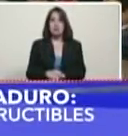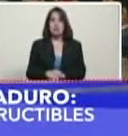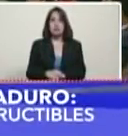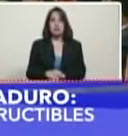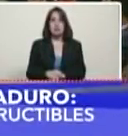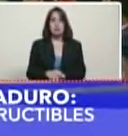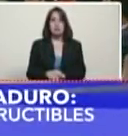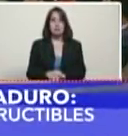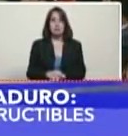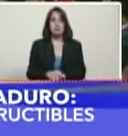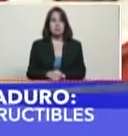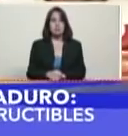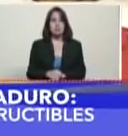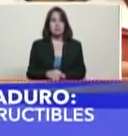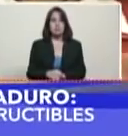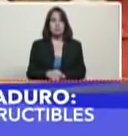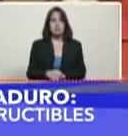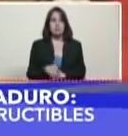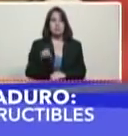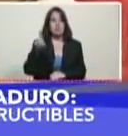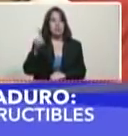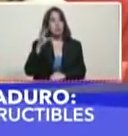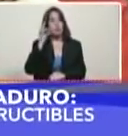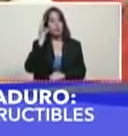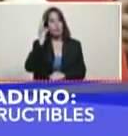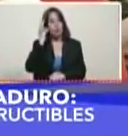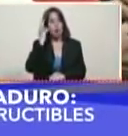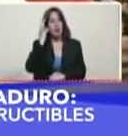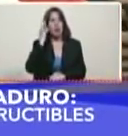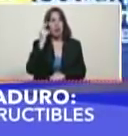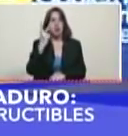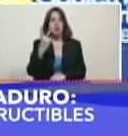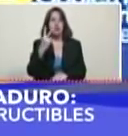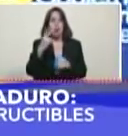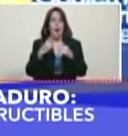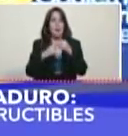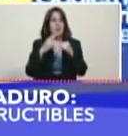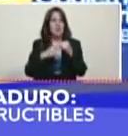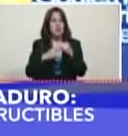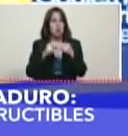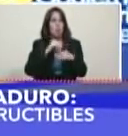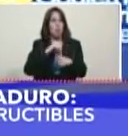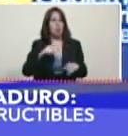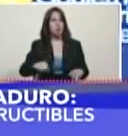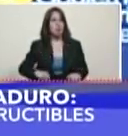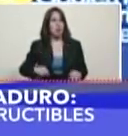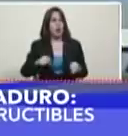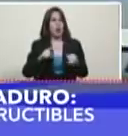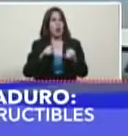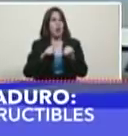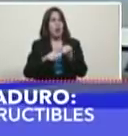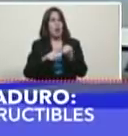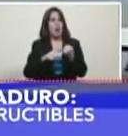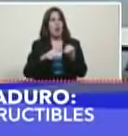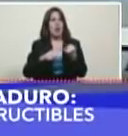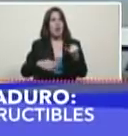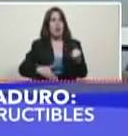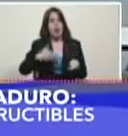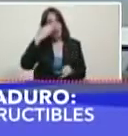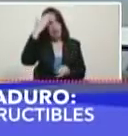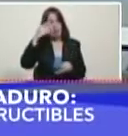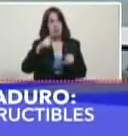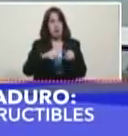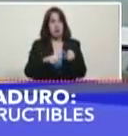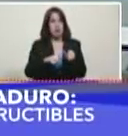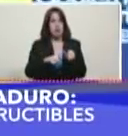Carvalho Casar. Tú tienes dos apellidos, uno portugués y el otro árabe. Sirio, presidente.